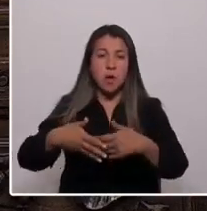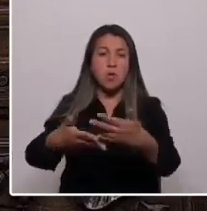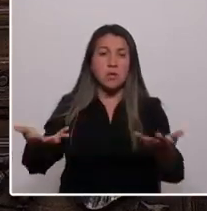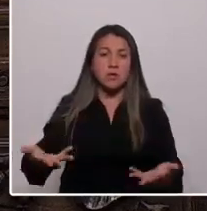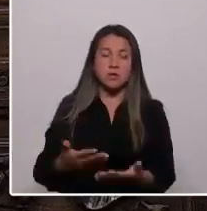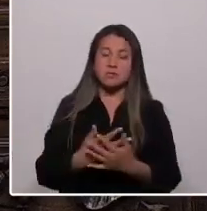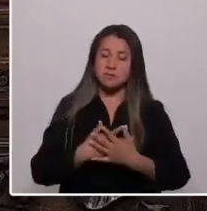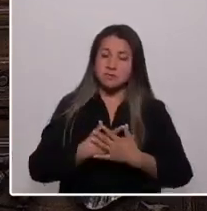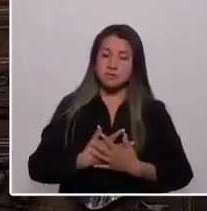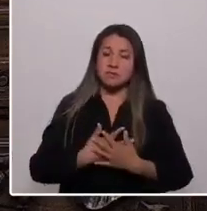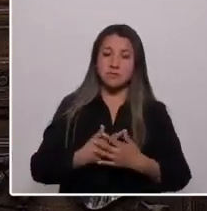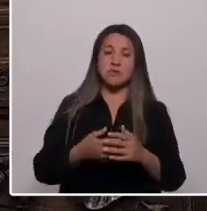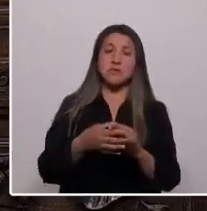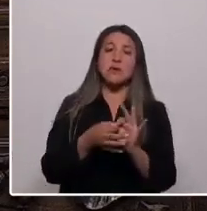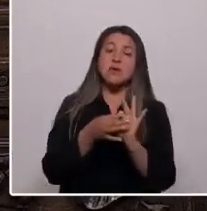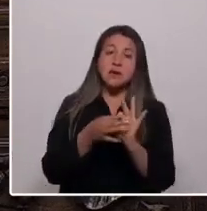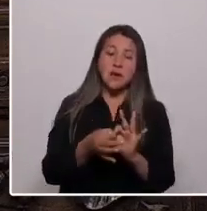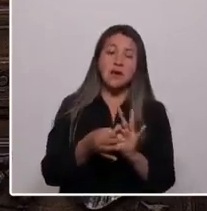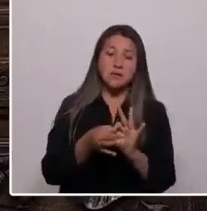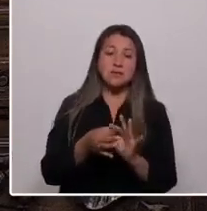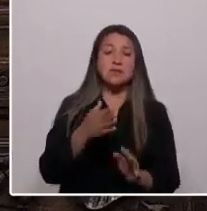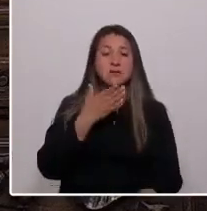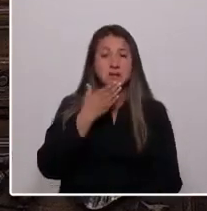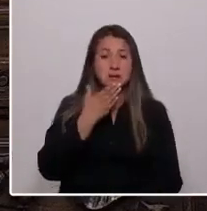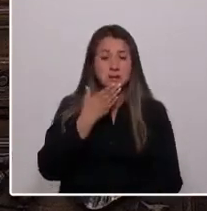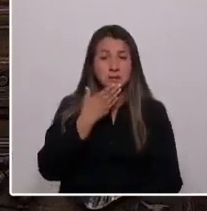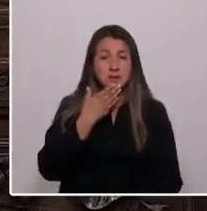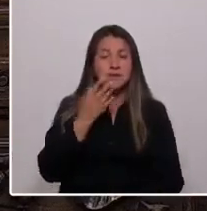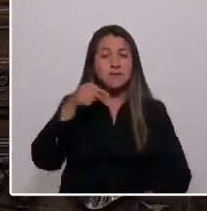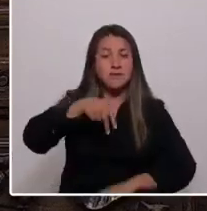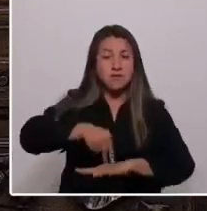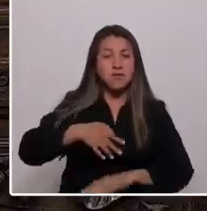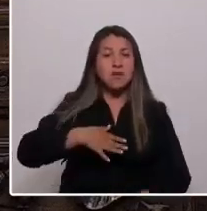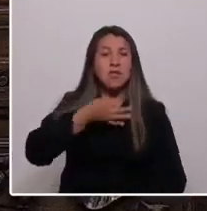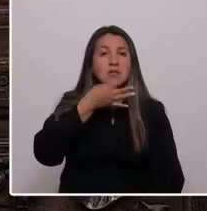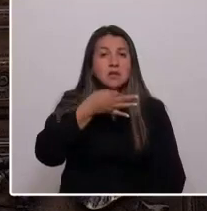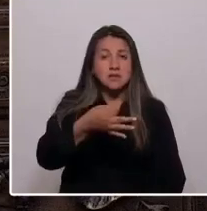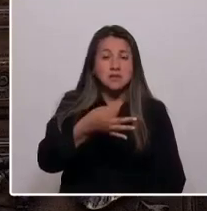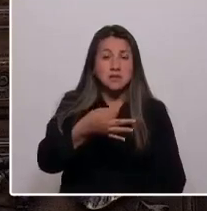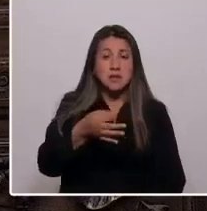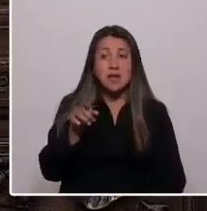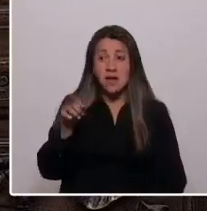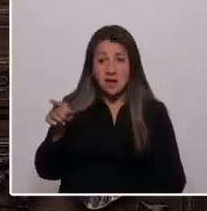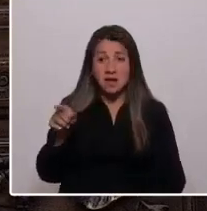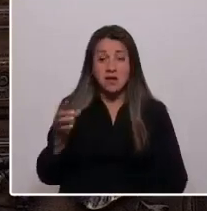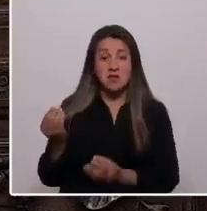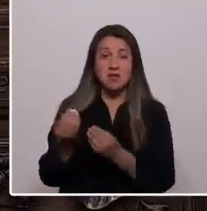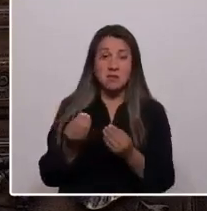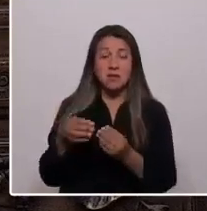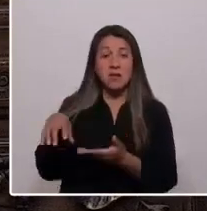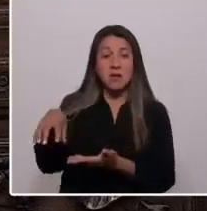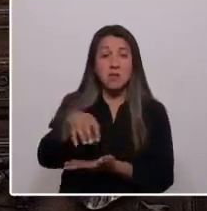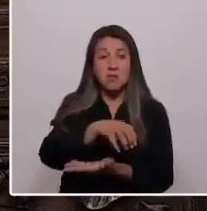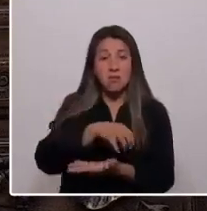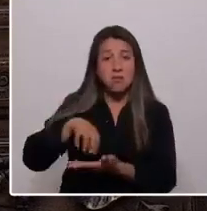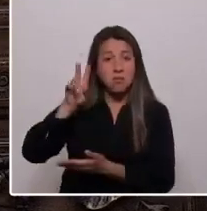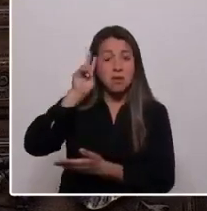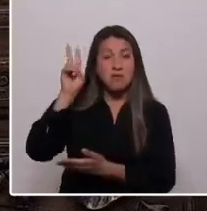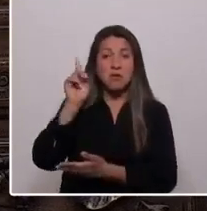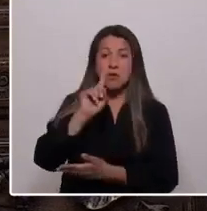muchas gracias pero también le vengo a decir de que ahí quedó claro que los pueblos originarios no somos minoría